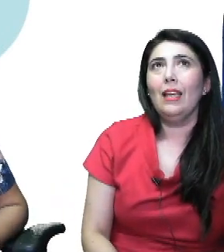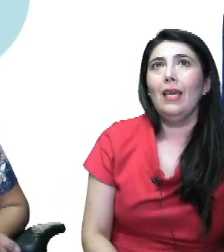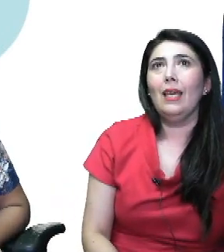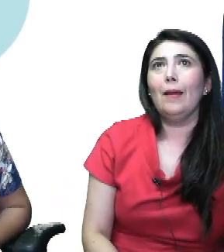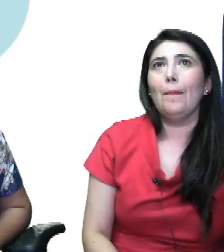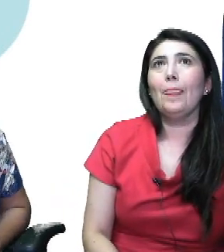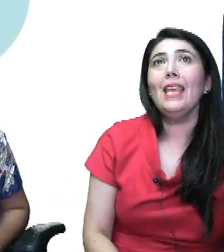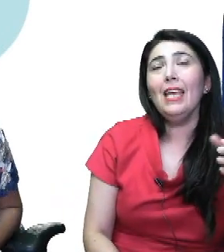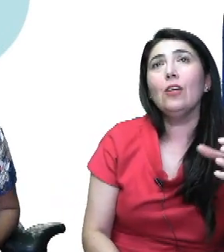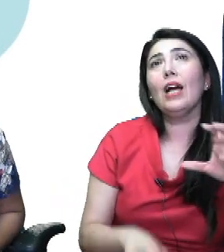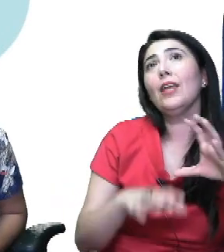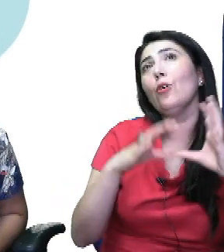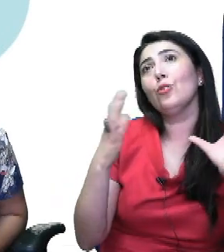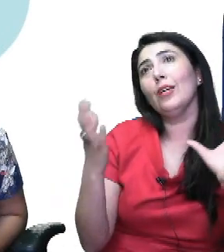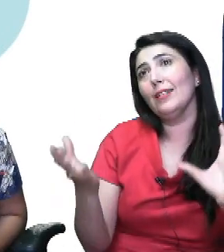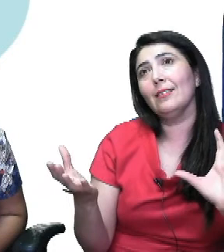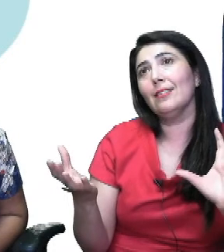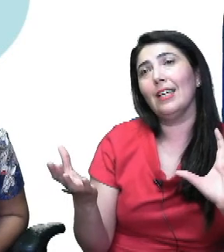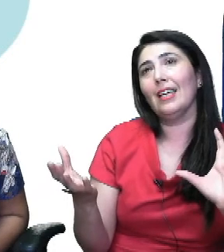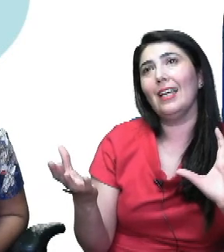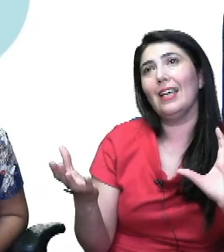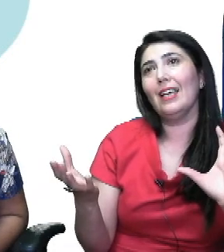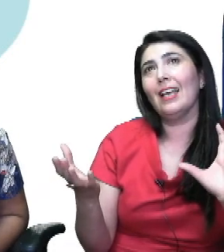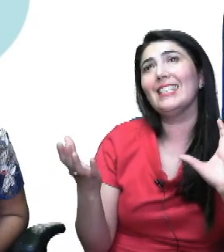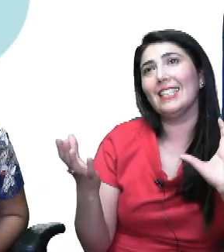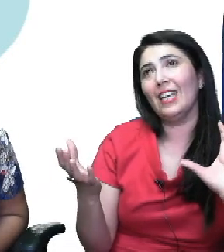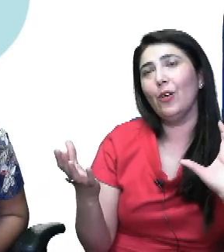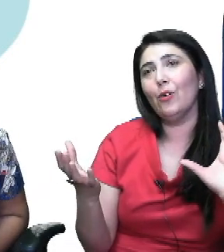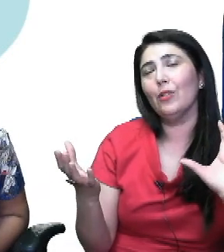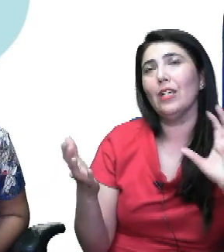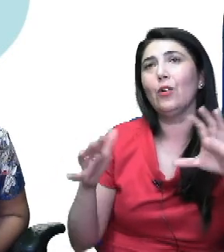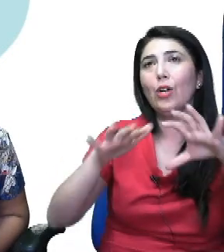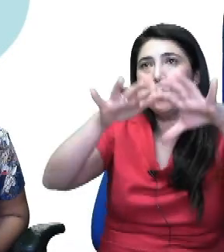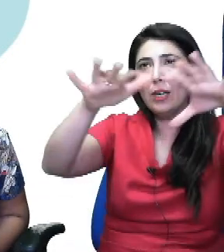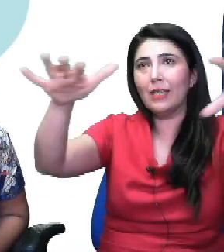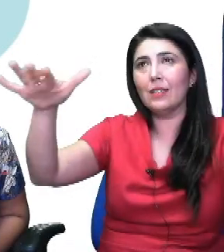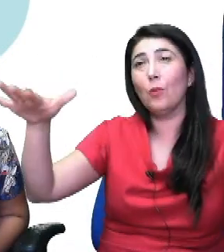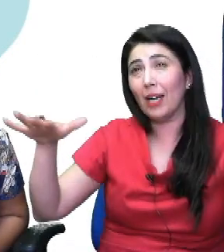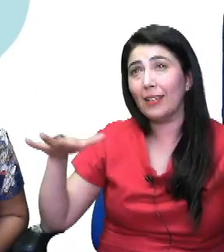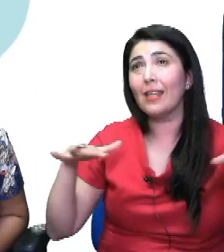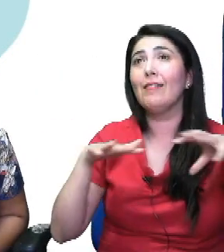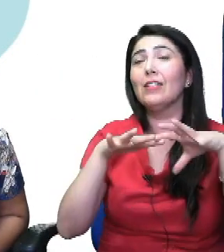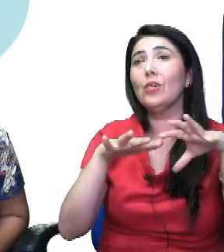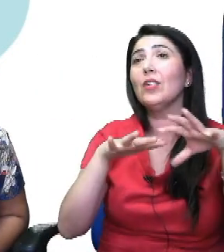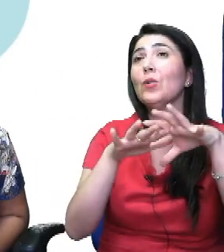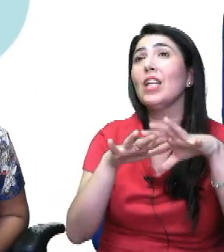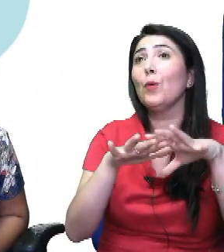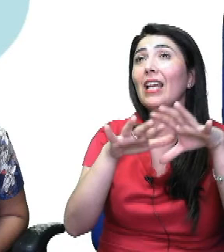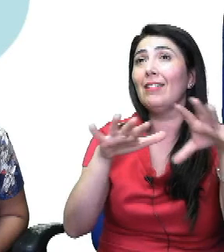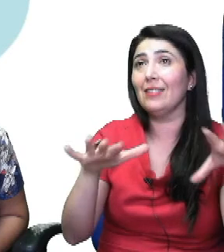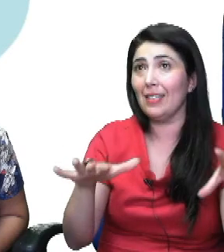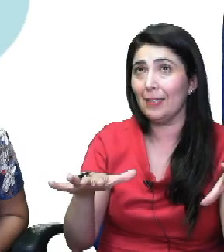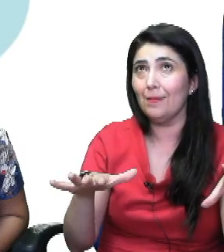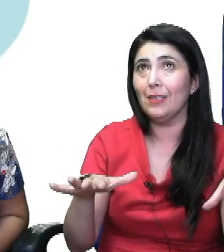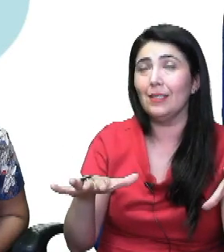Bien, hay 8 ejes estratégicos que nos ayudan a hacer como una carta de navegación hacia donde tenemos